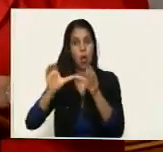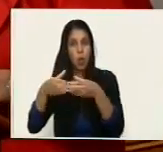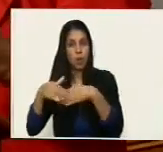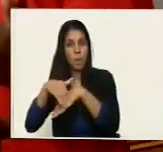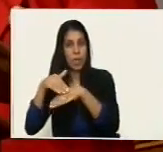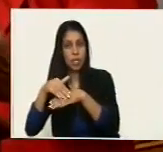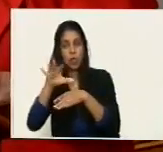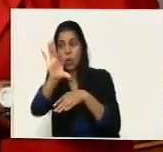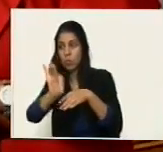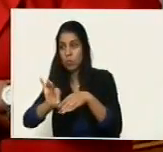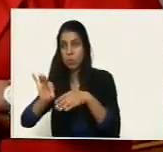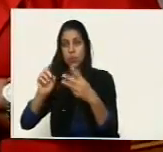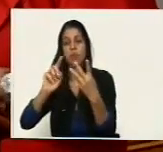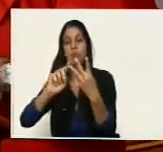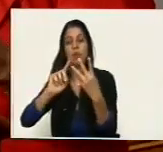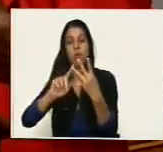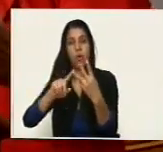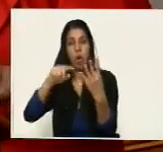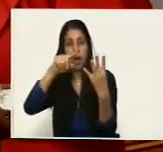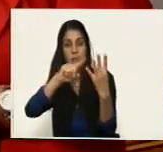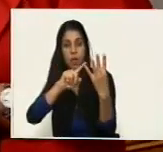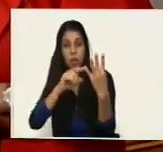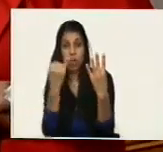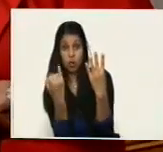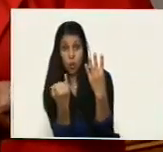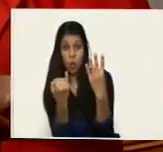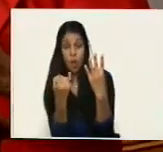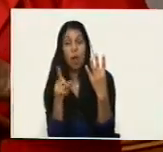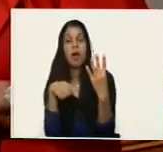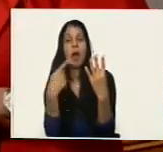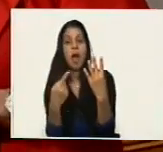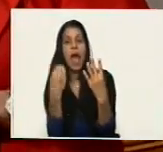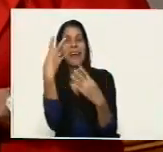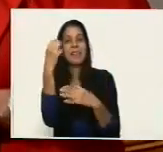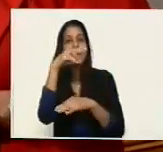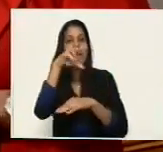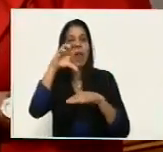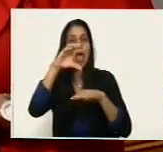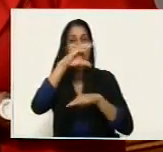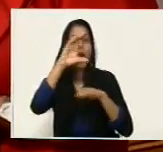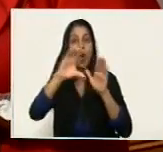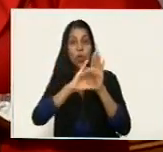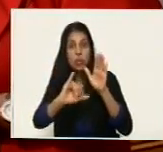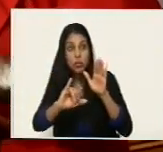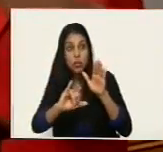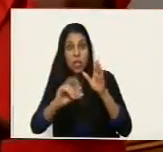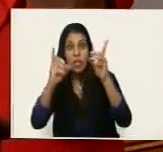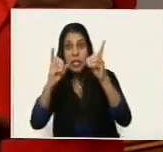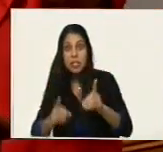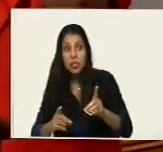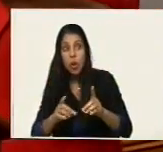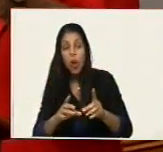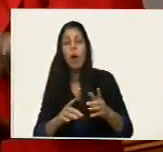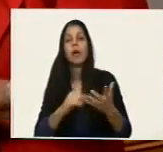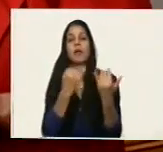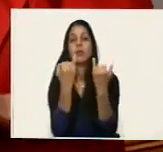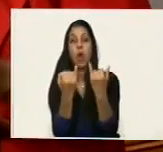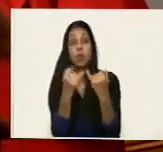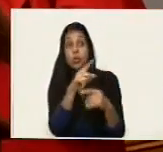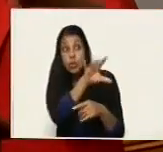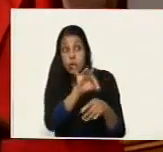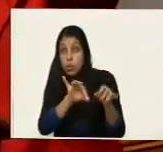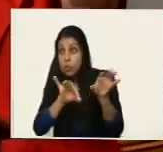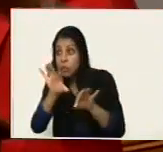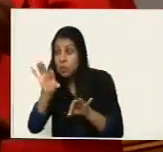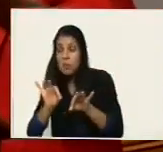la ley establece que la Asamblea Nacional los designa. Pero ya todo el pueblo de Venezuela sabe que esta es